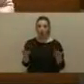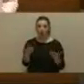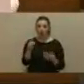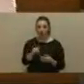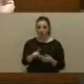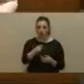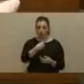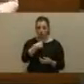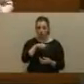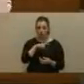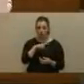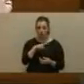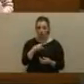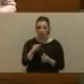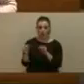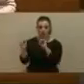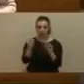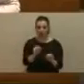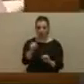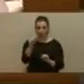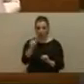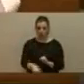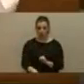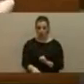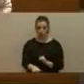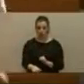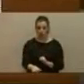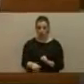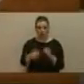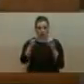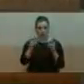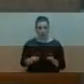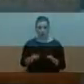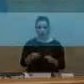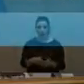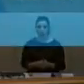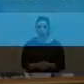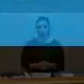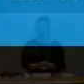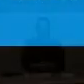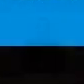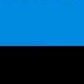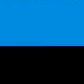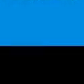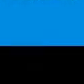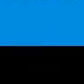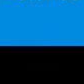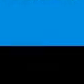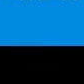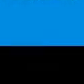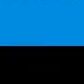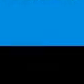que nosotros vamos a defender, desde luego, a rajatabla. Gracias, señora.